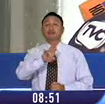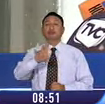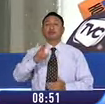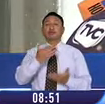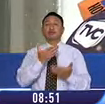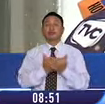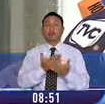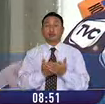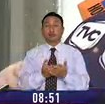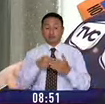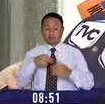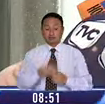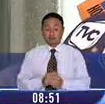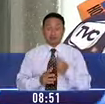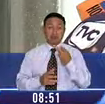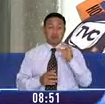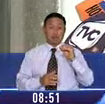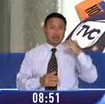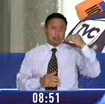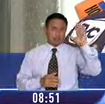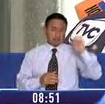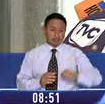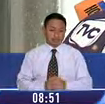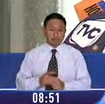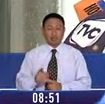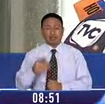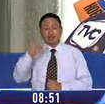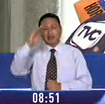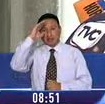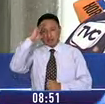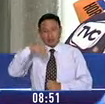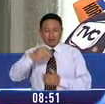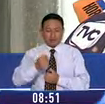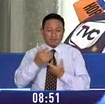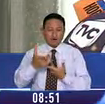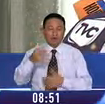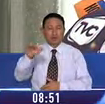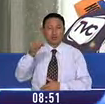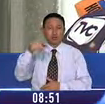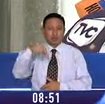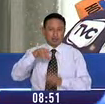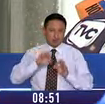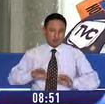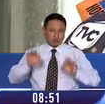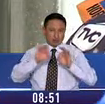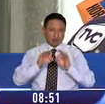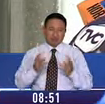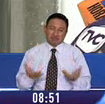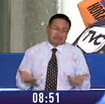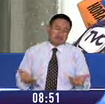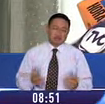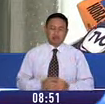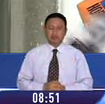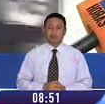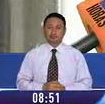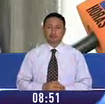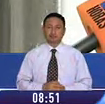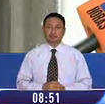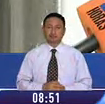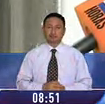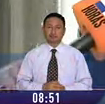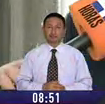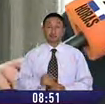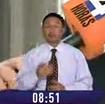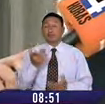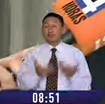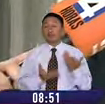aseguro, más de 20 son partes policiales, documentos que no tienen realmente una relación con los hechos acreditados por la fiscalía.